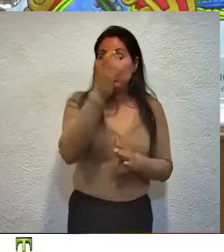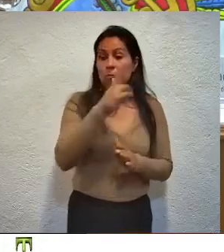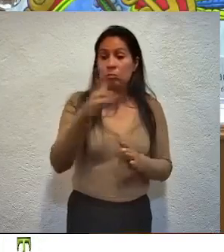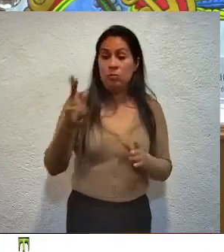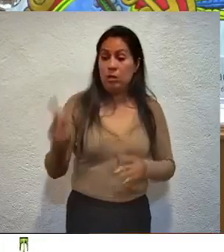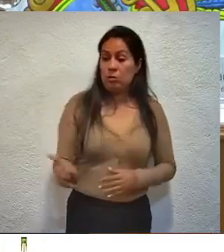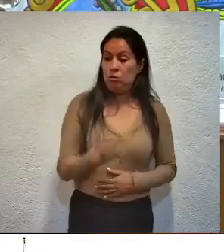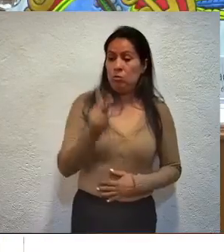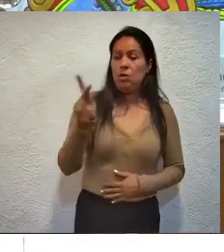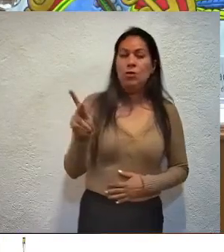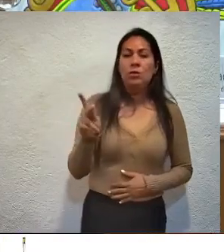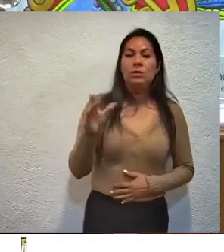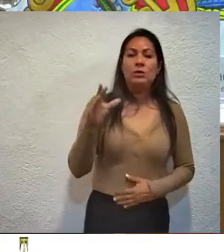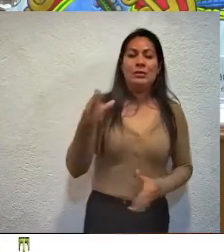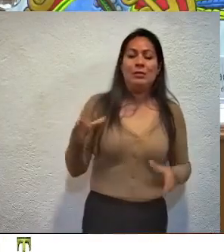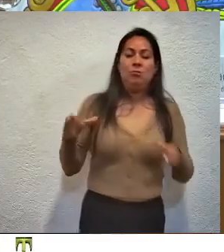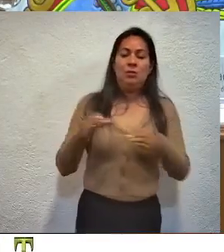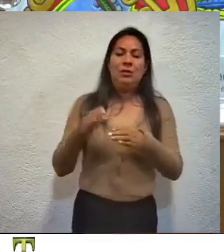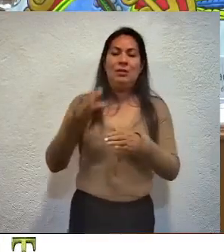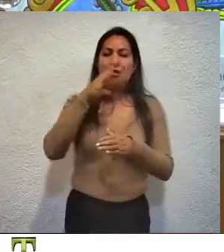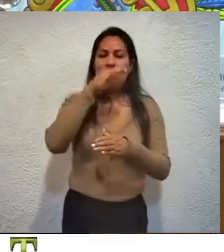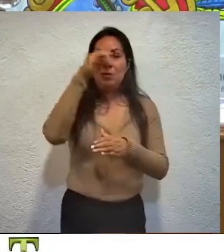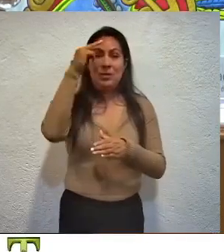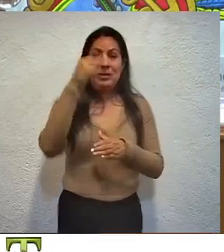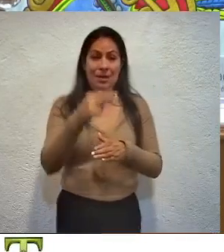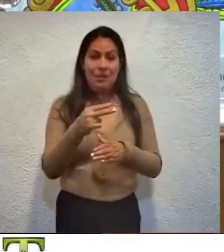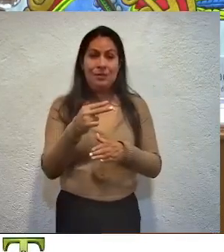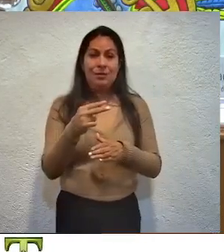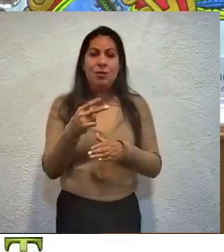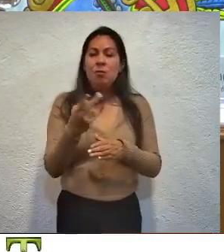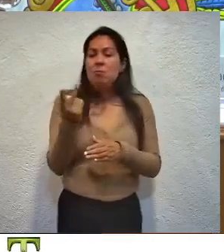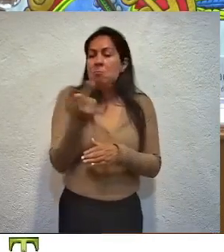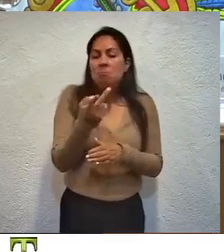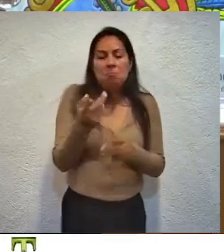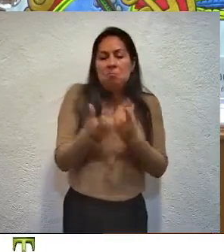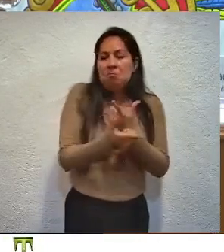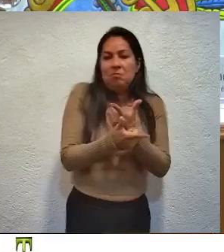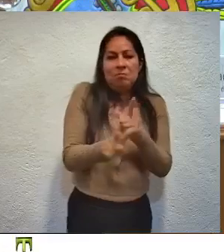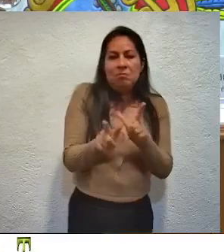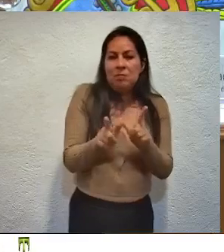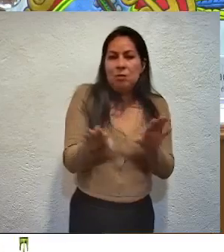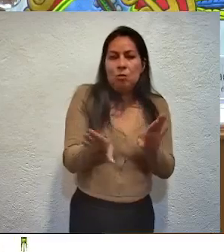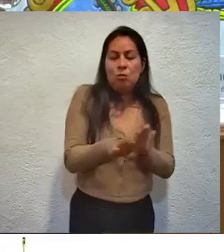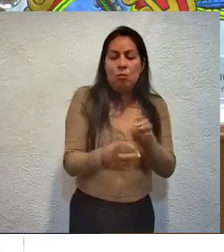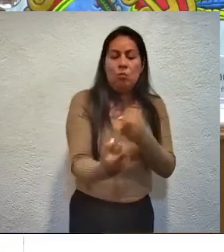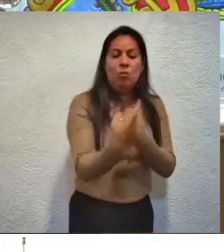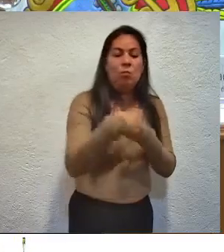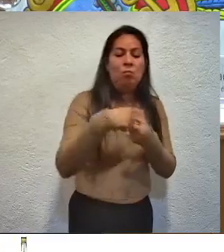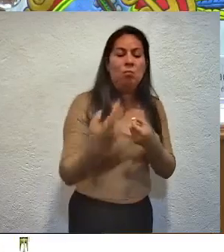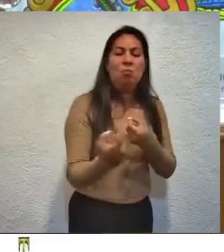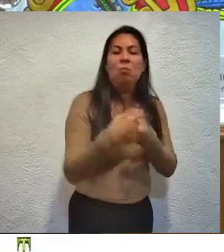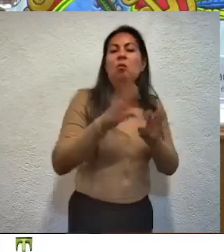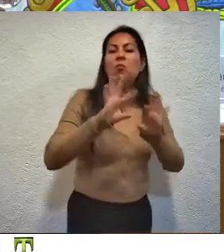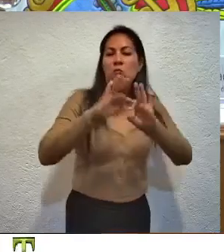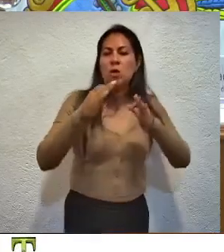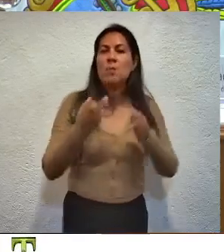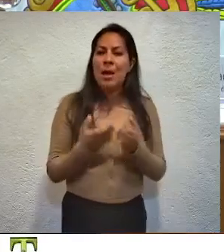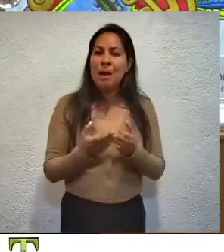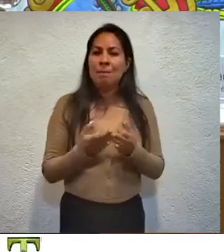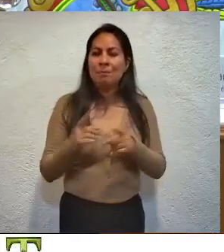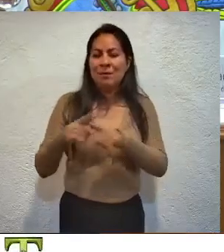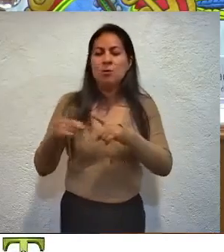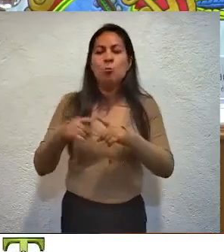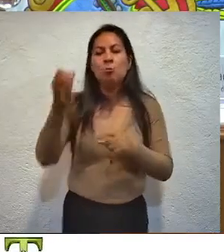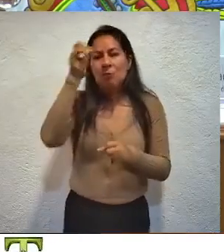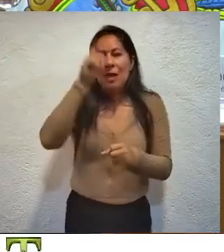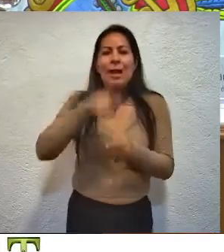los pueblos y comunidades afromexicanas, cualquiera que sea su autodenominación, como parte de la composición